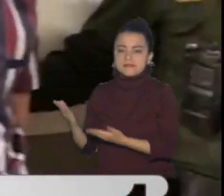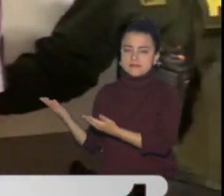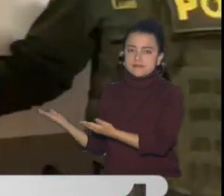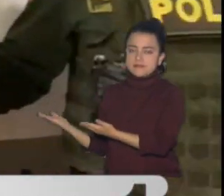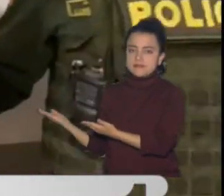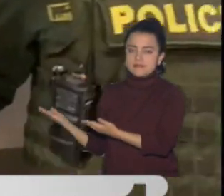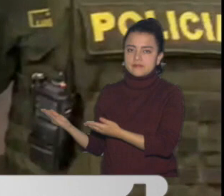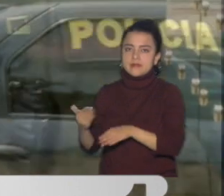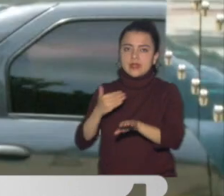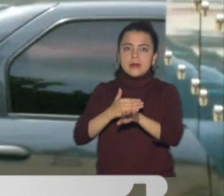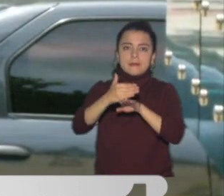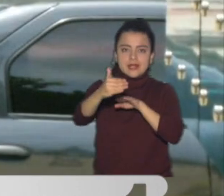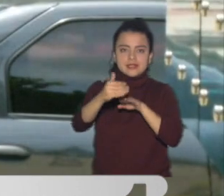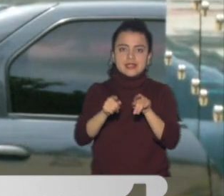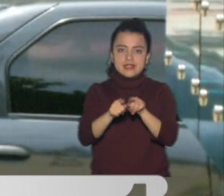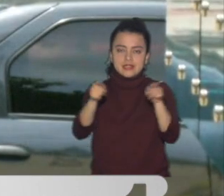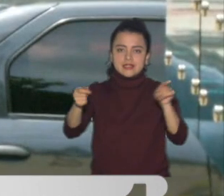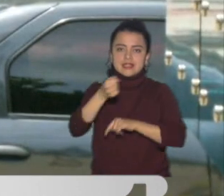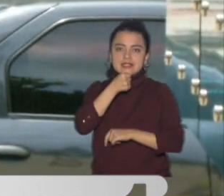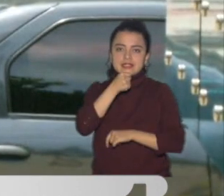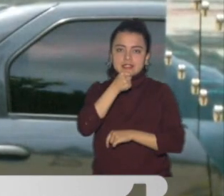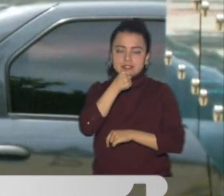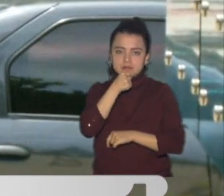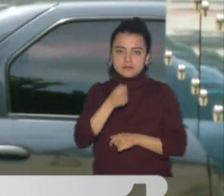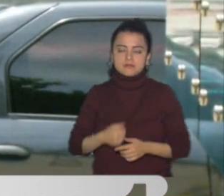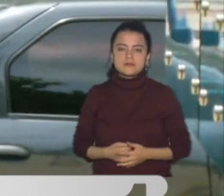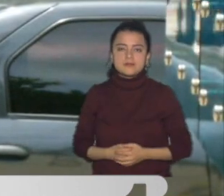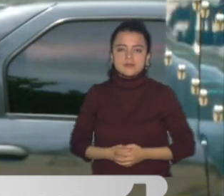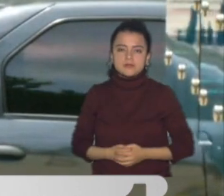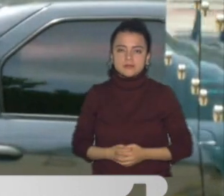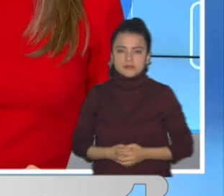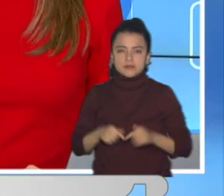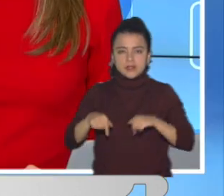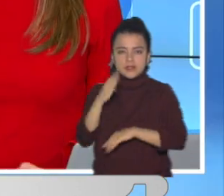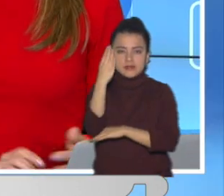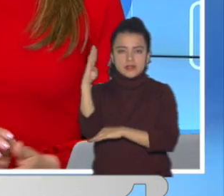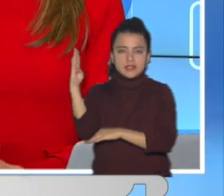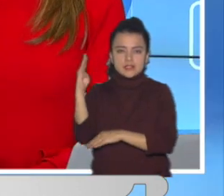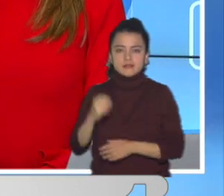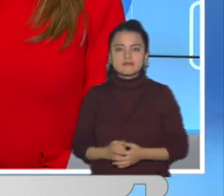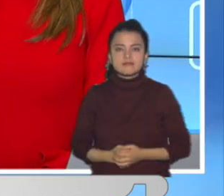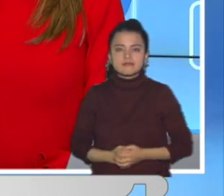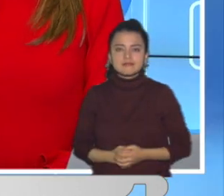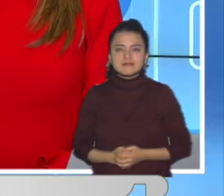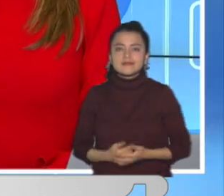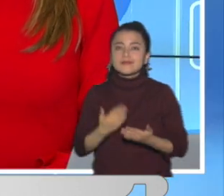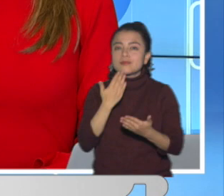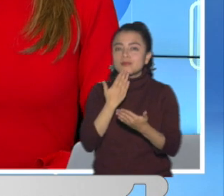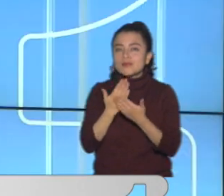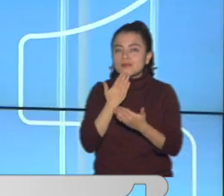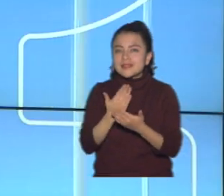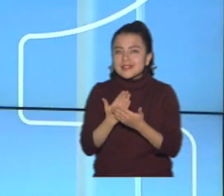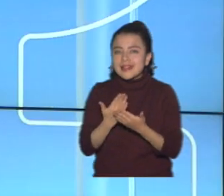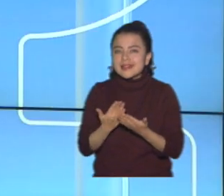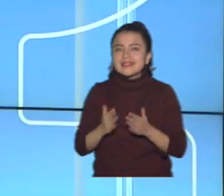Más adelante, Luisa, tendremos otros detalles de estas noticias desde Barranquilla. Así es, Jorge, muchas gracias. Mientras tanto, hacemos una pausa